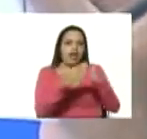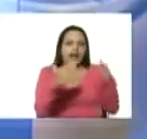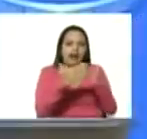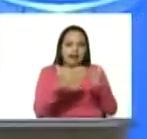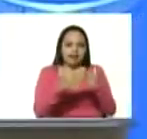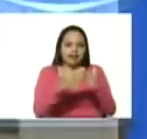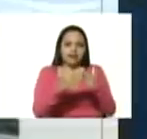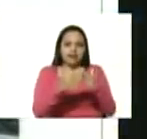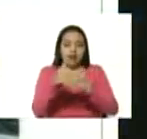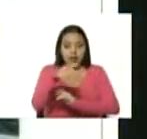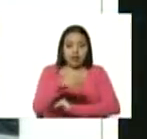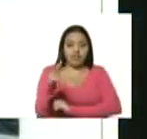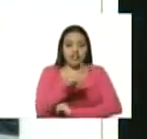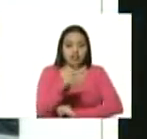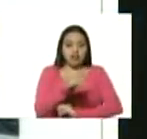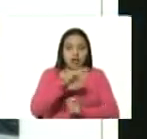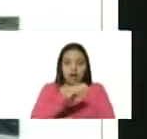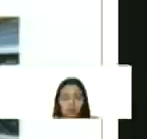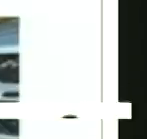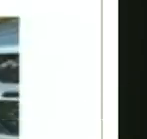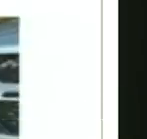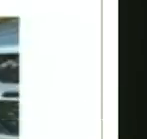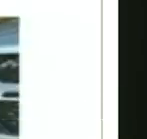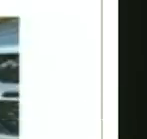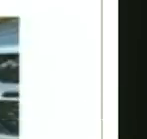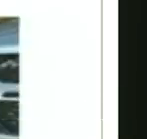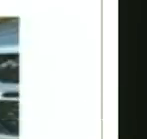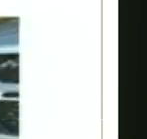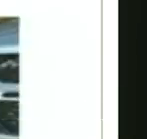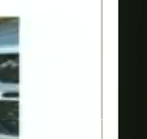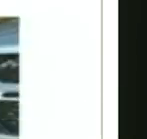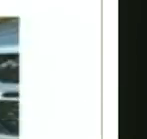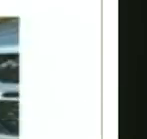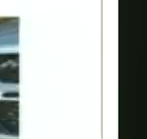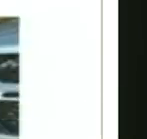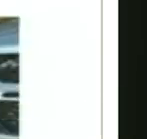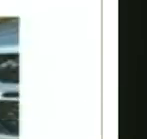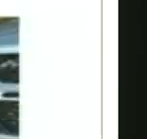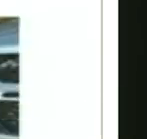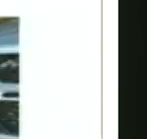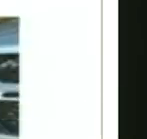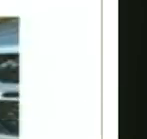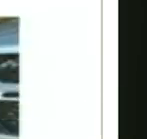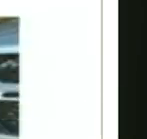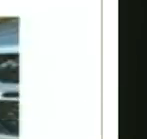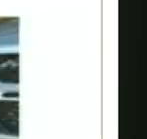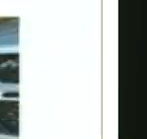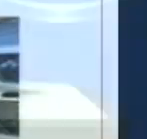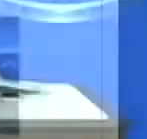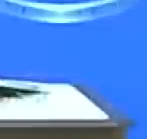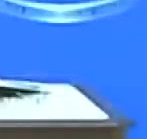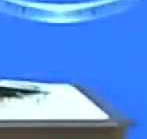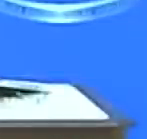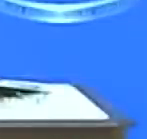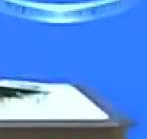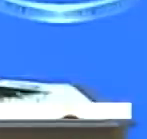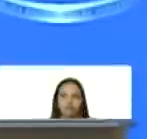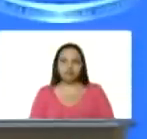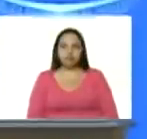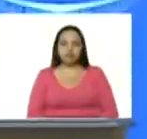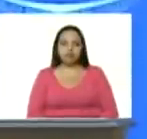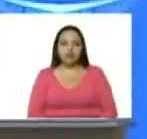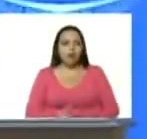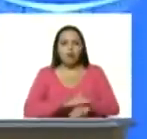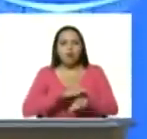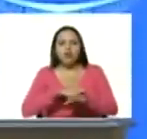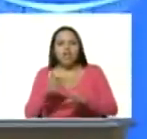Martín por un condominio en una de las zonas más caras de Miami, Florida? ¿Por qué no lo investiga la DEA?